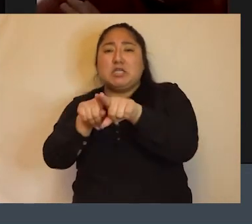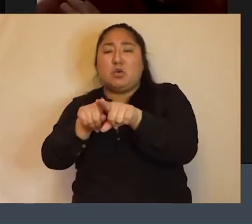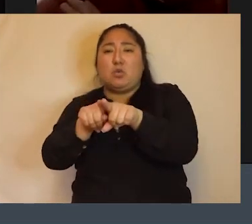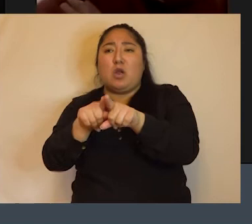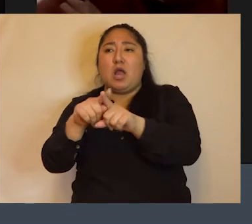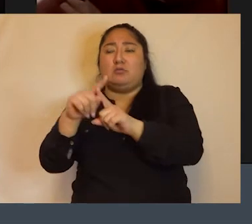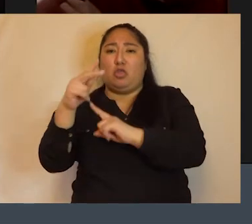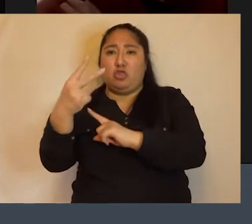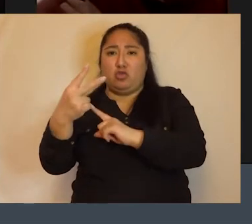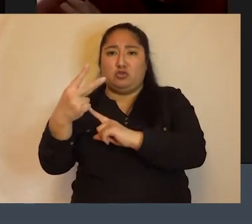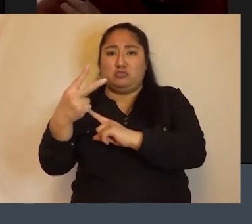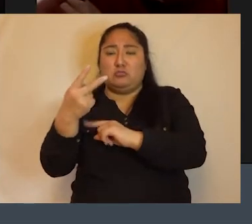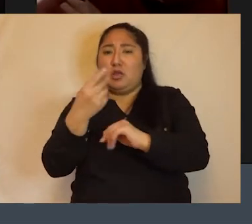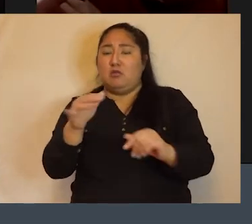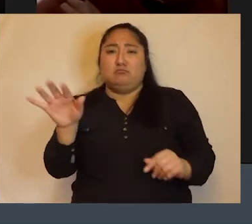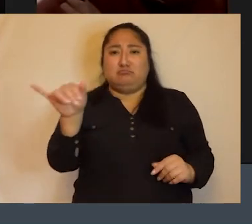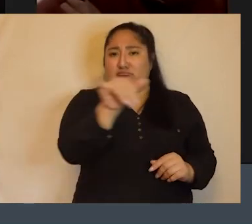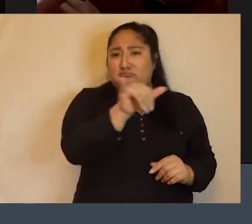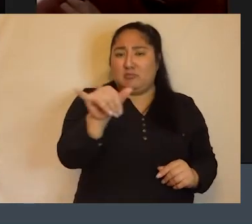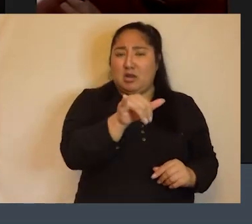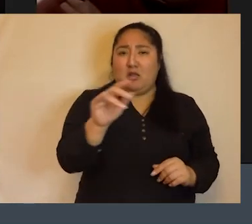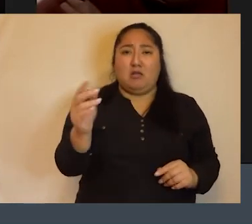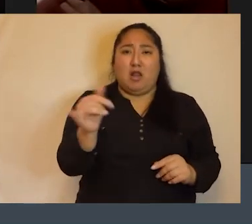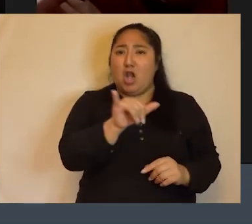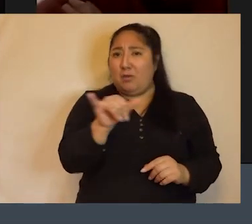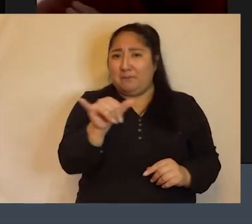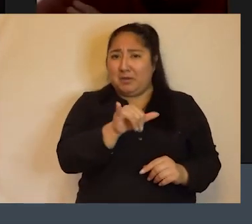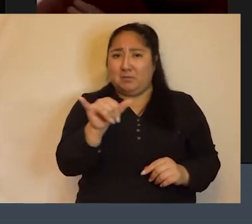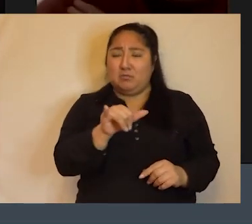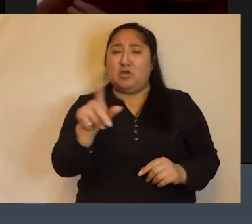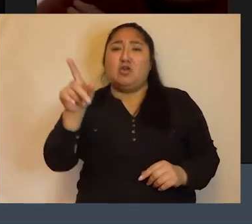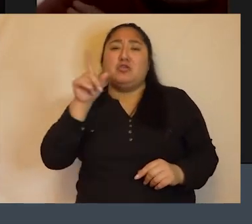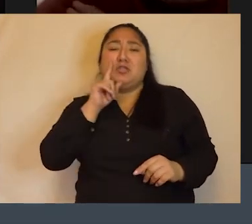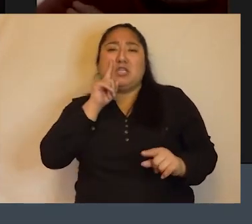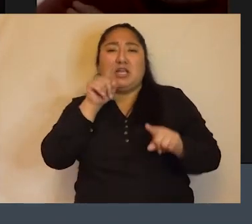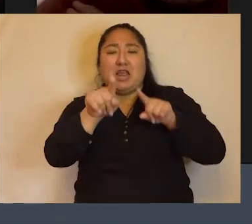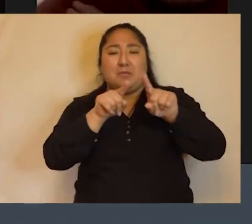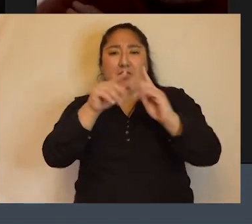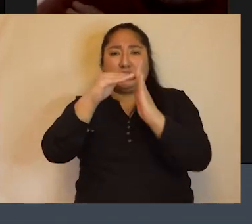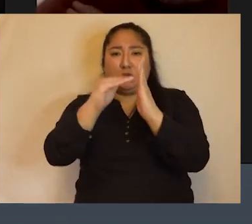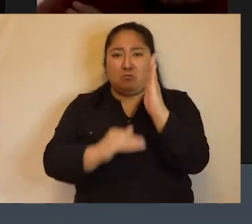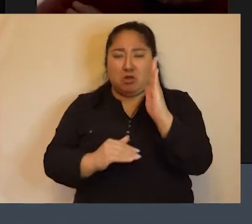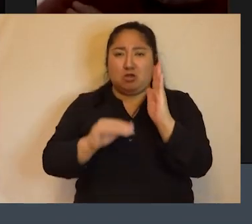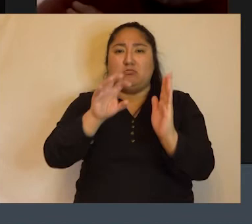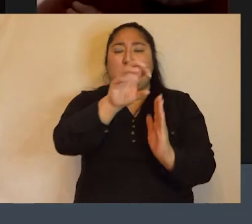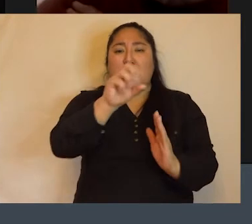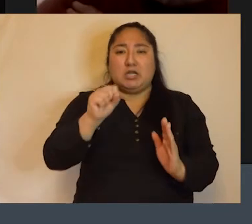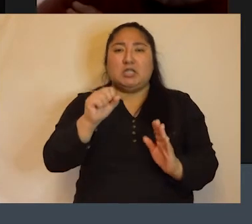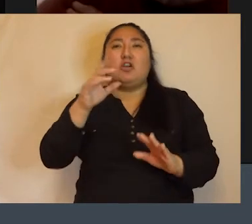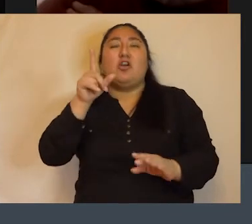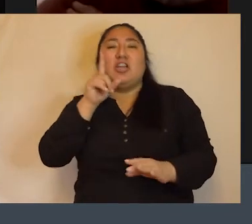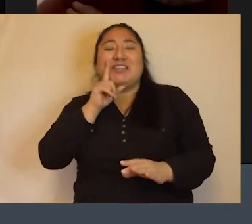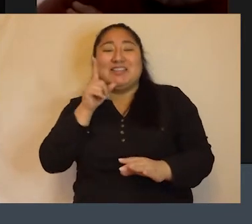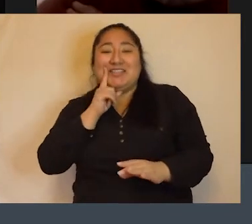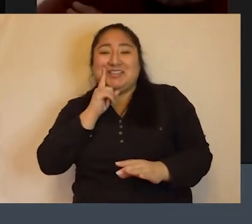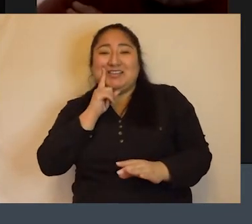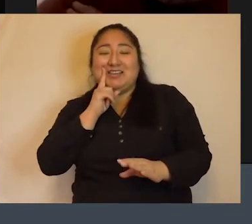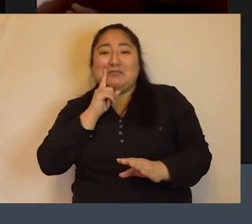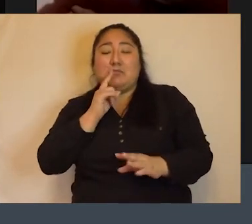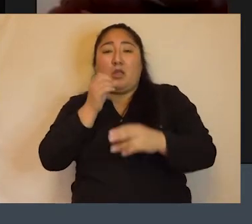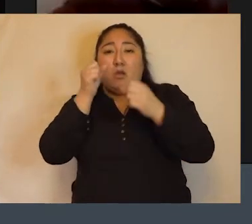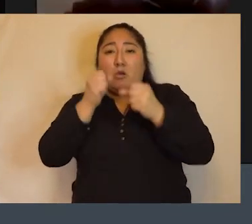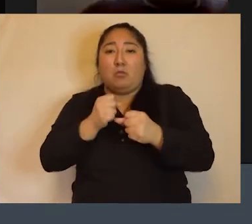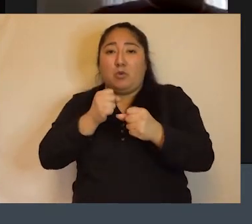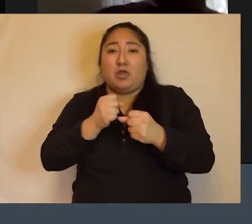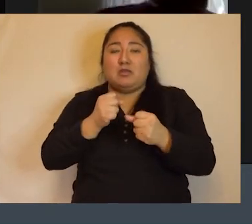a la cuenta 2. Obtienes la misma rentabilidad, tiene una comisión de administración menor y el retiro, o sea, tienes